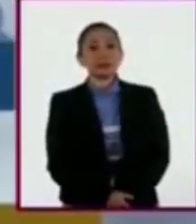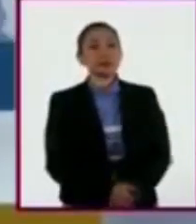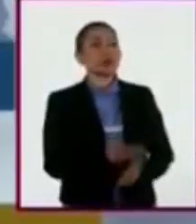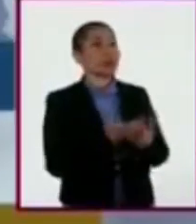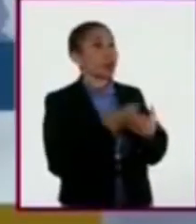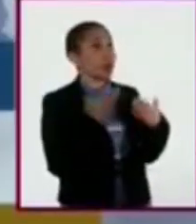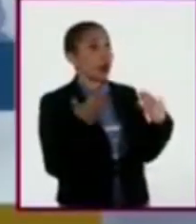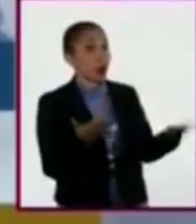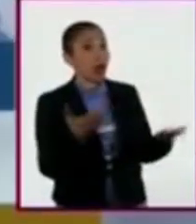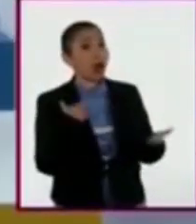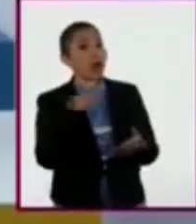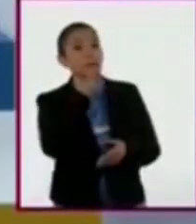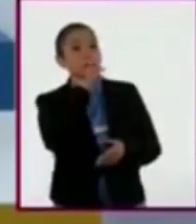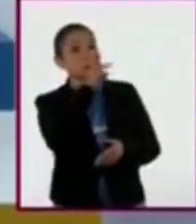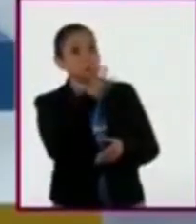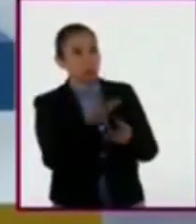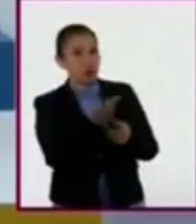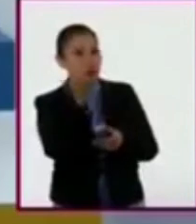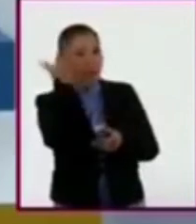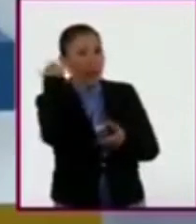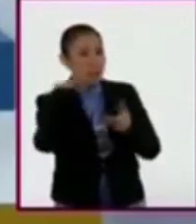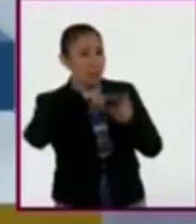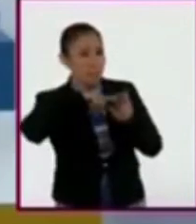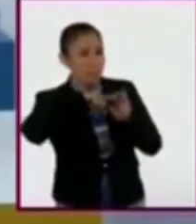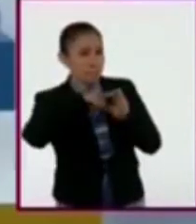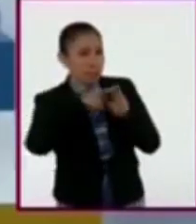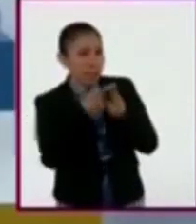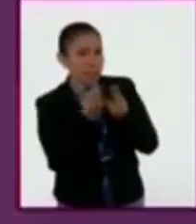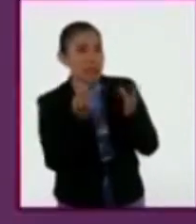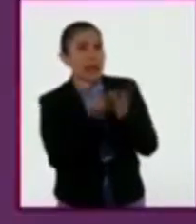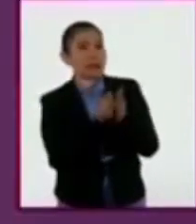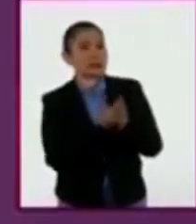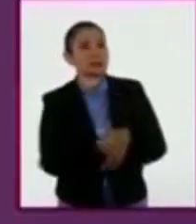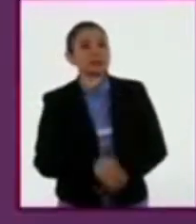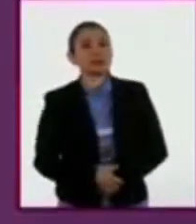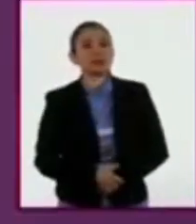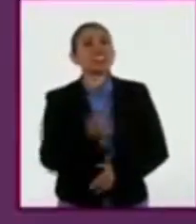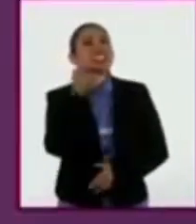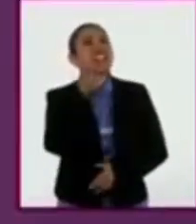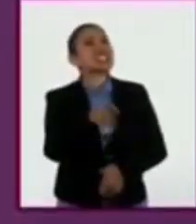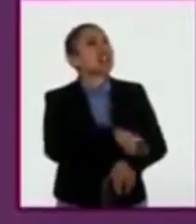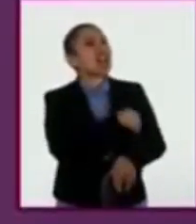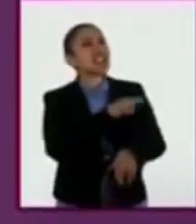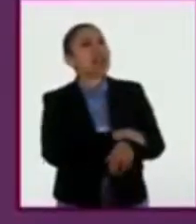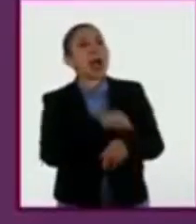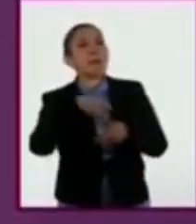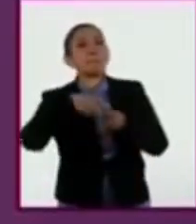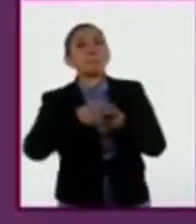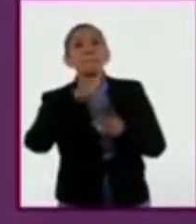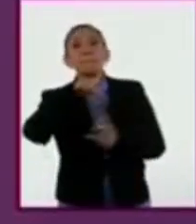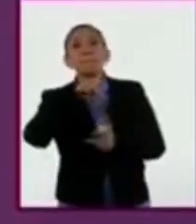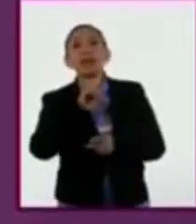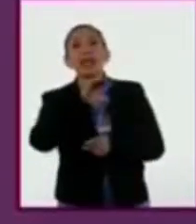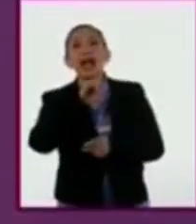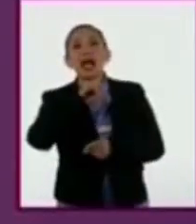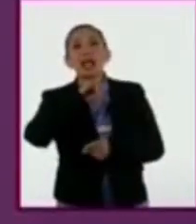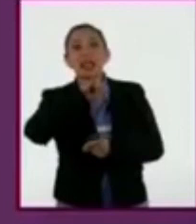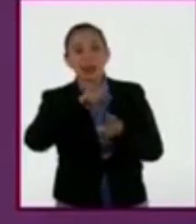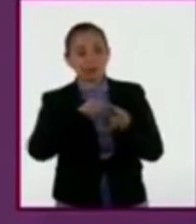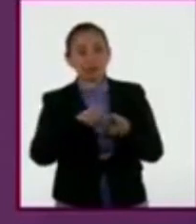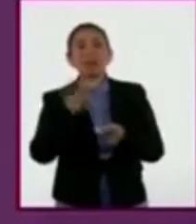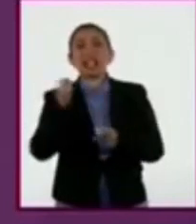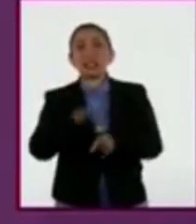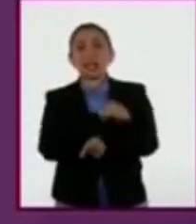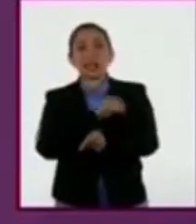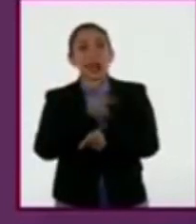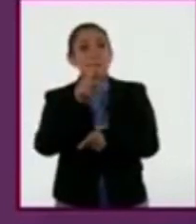Ahora podemos responder a las preguntas que se plantearon en un inicio. ¿Qué es la energía mecánica? ¿Qué es la